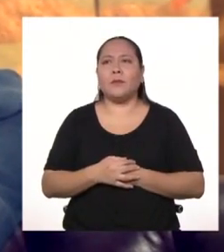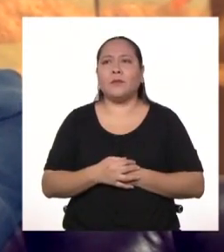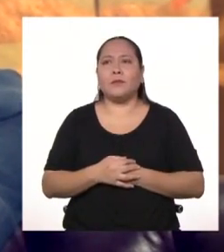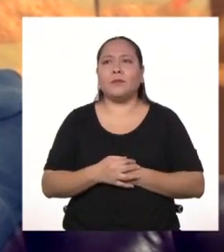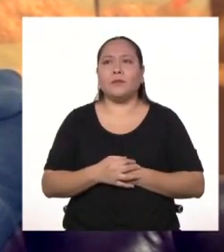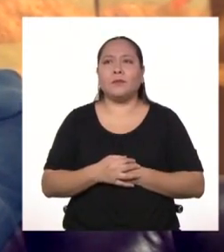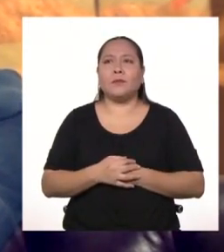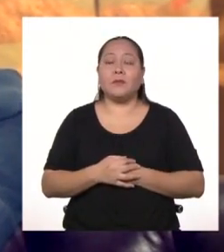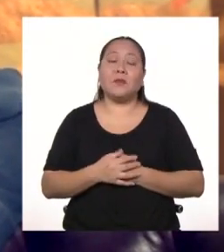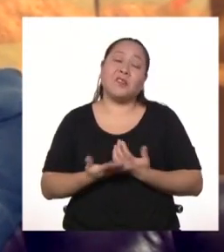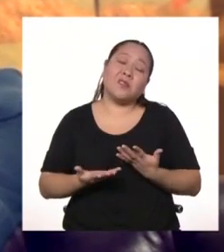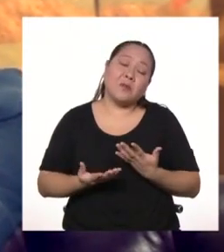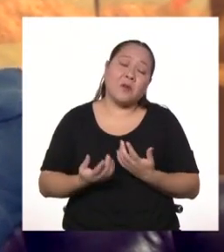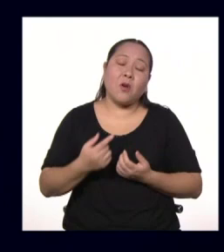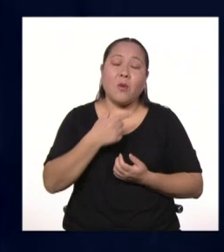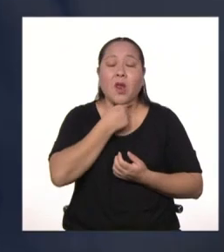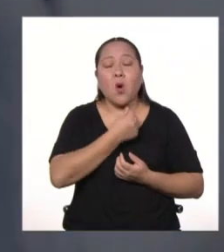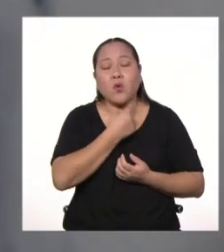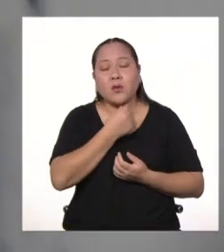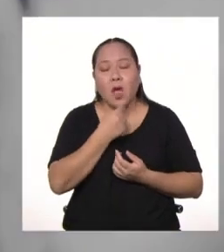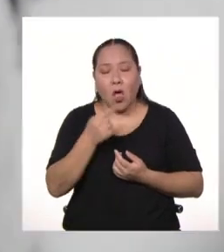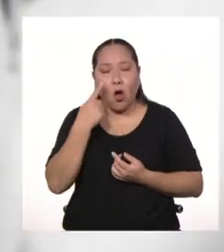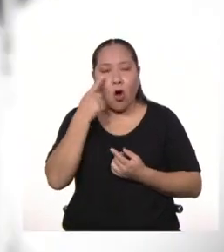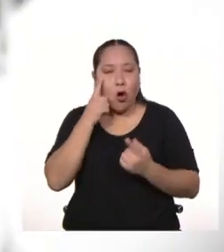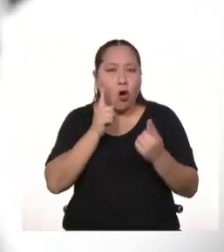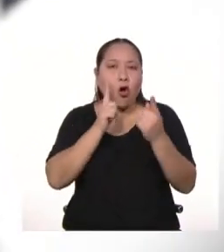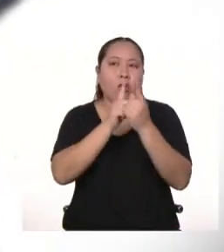Me hubiera gustado conocerla, la verdad.